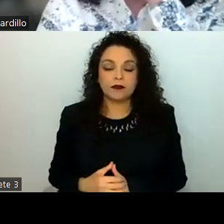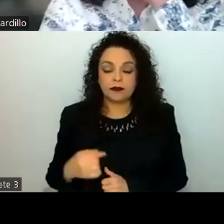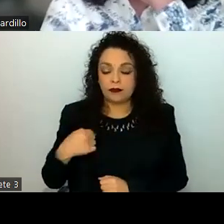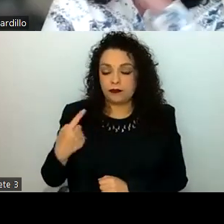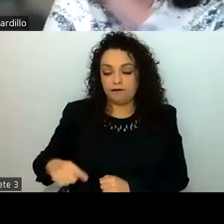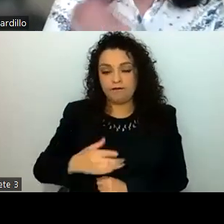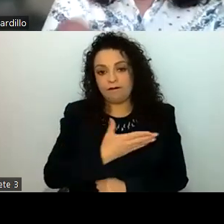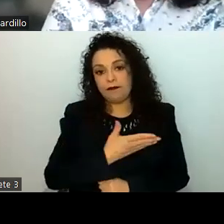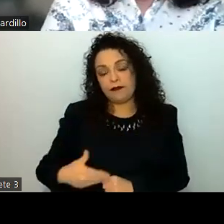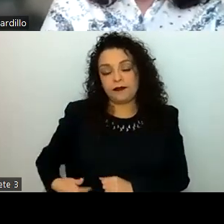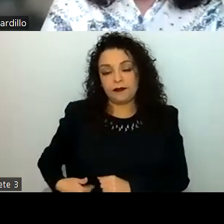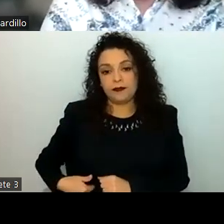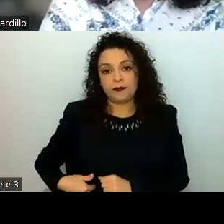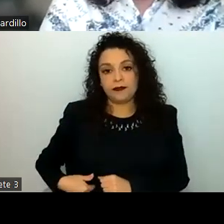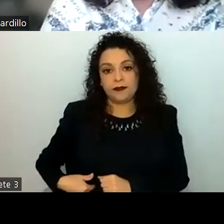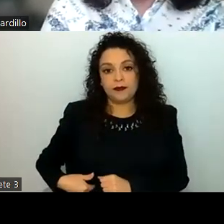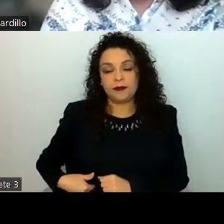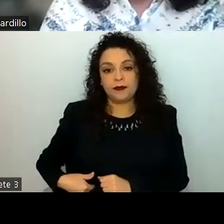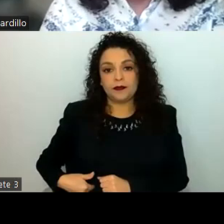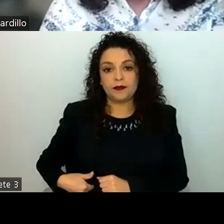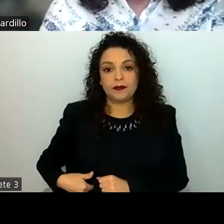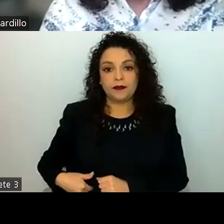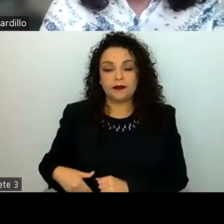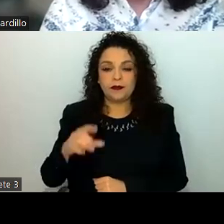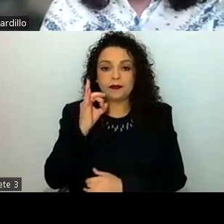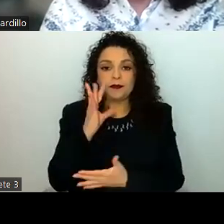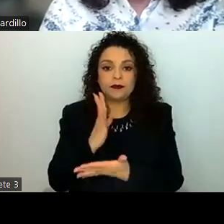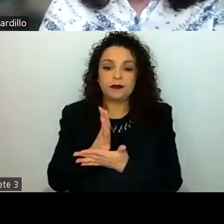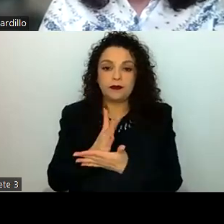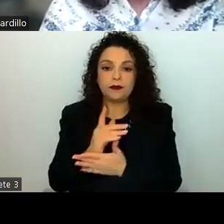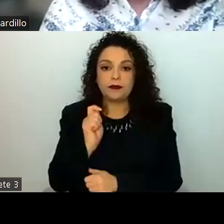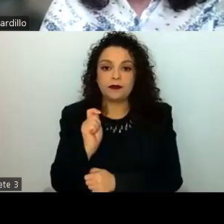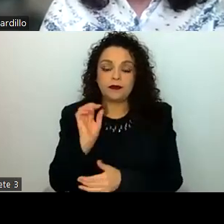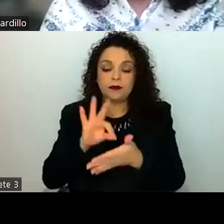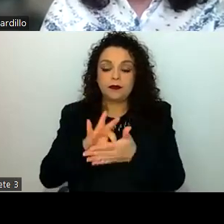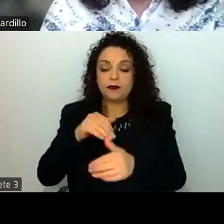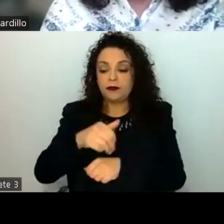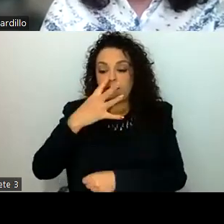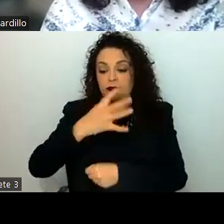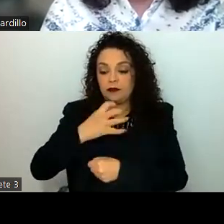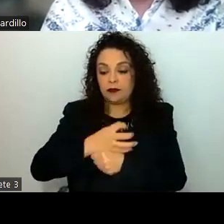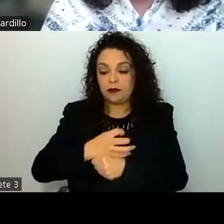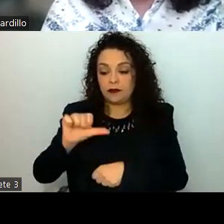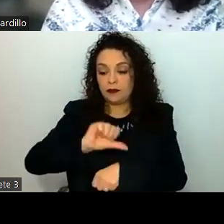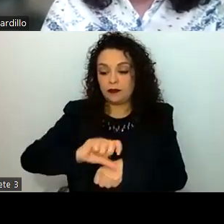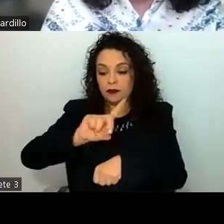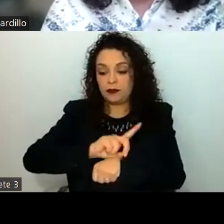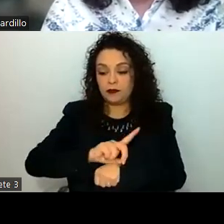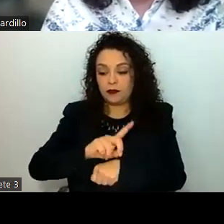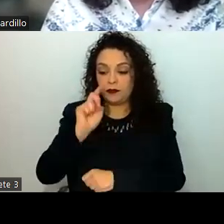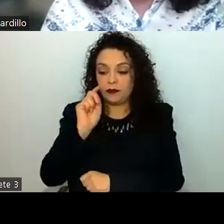la presidencia, se procede al desahogo en un solo acto del punto número 4 del orden del día relativo a la consideración de la